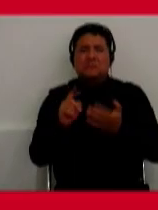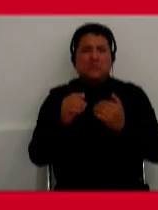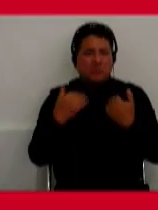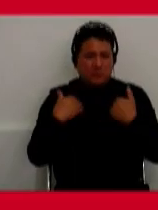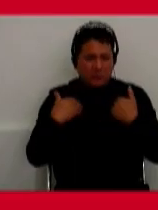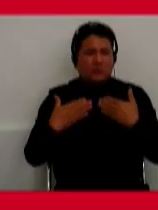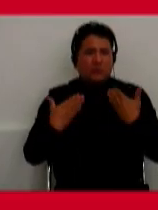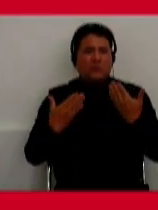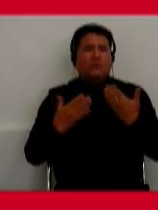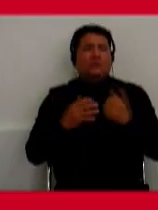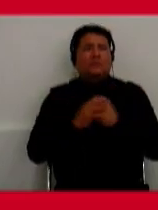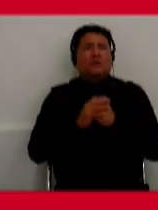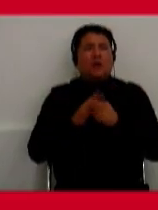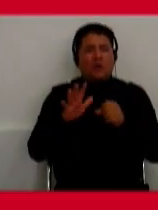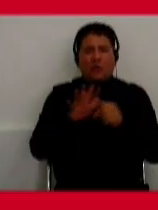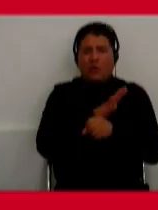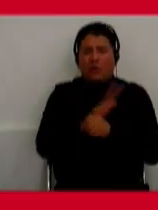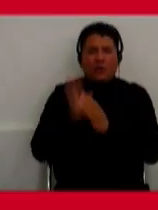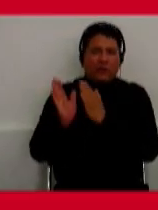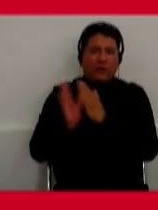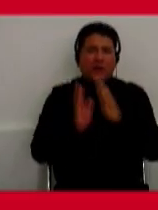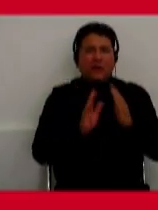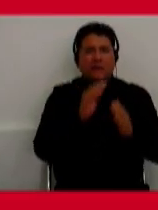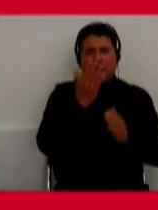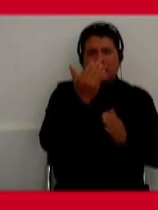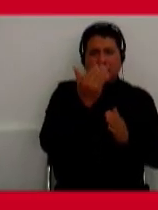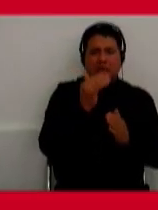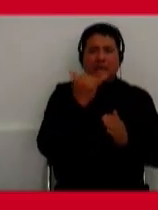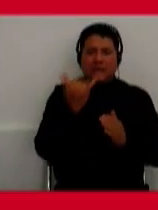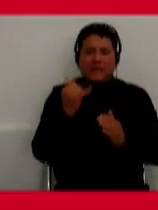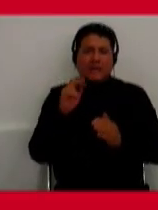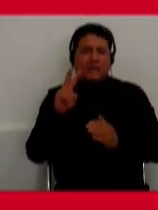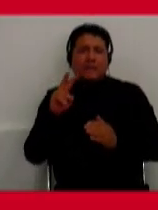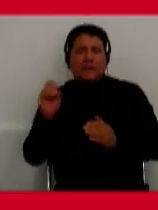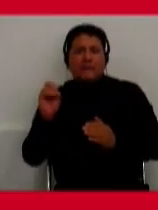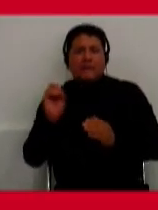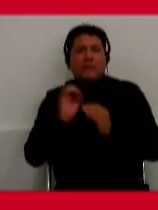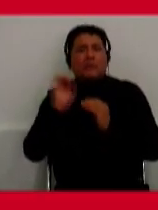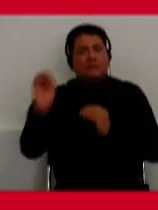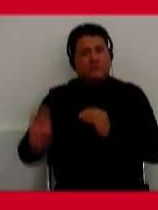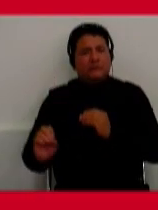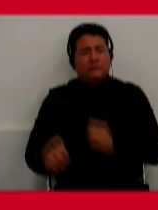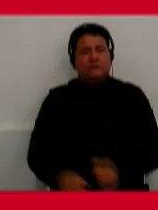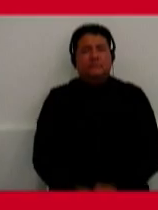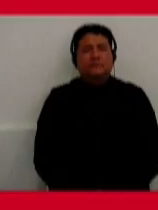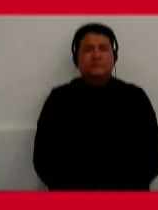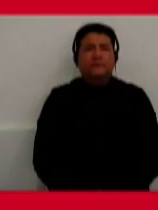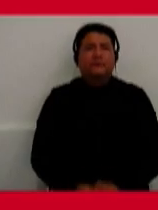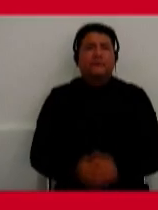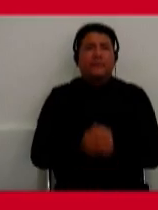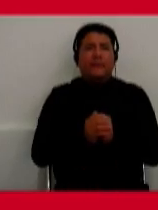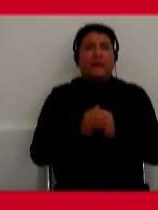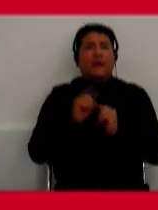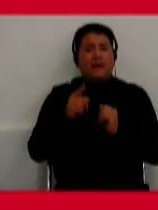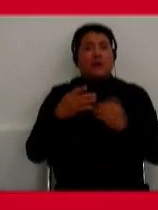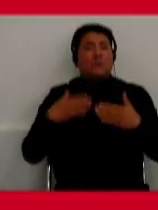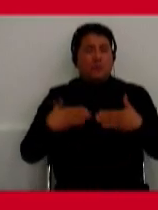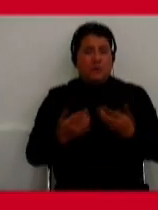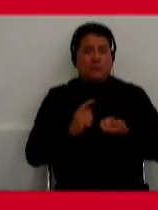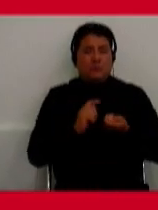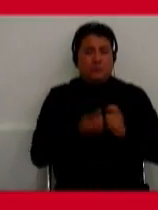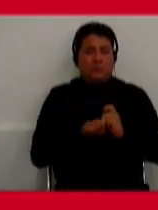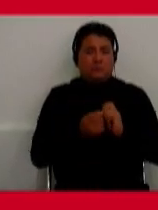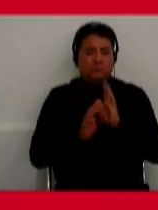20%. Claramente en el cuadro derecho se demuestra la evolución de cómo estuvimos